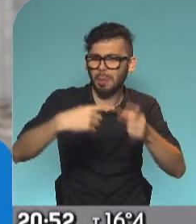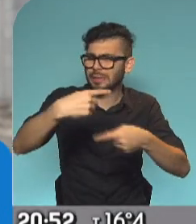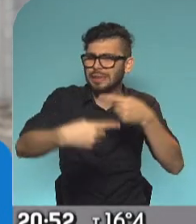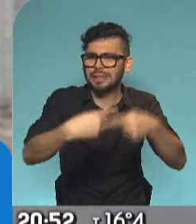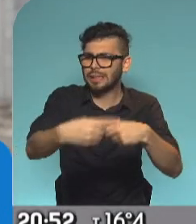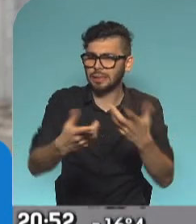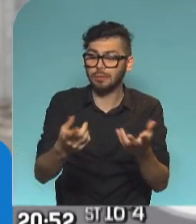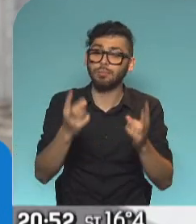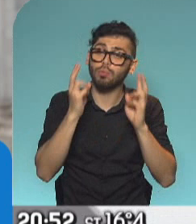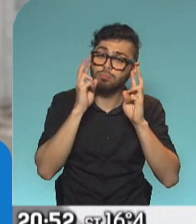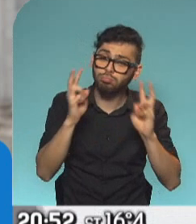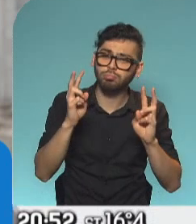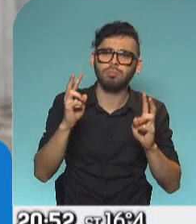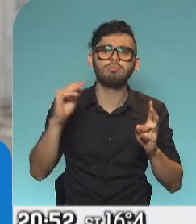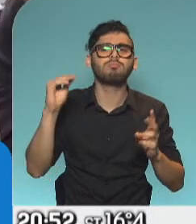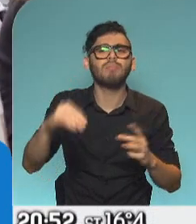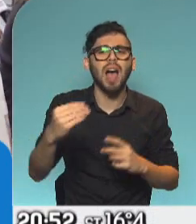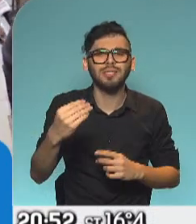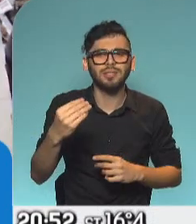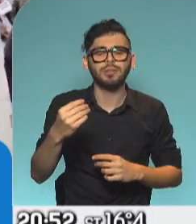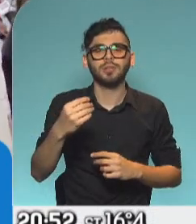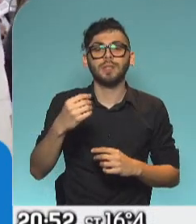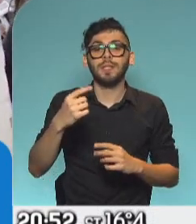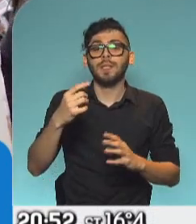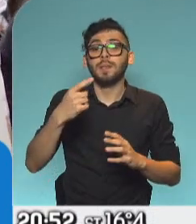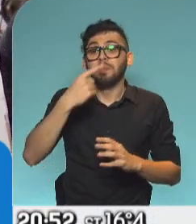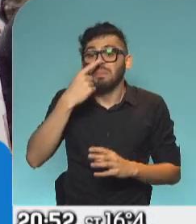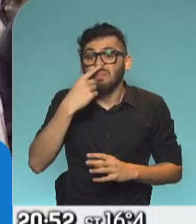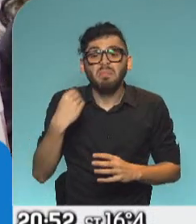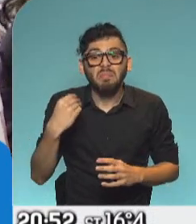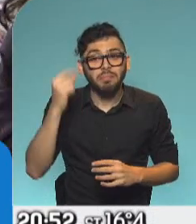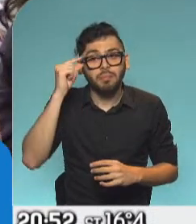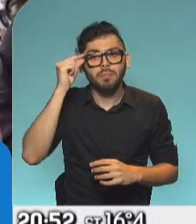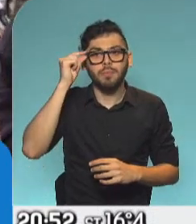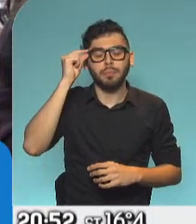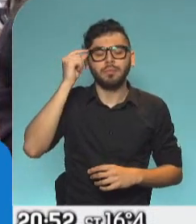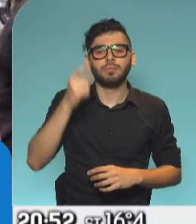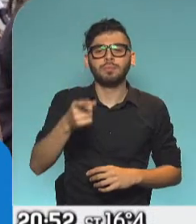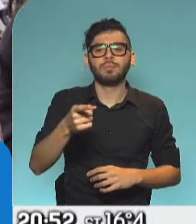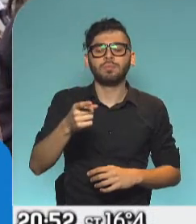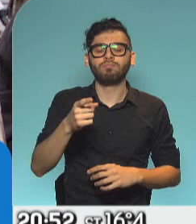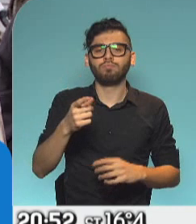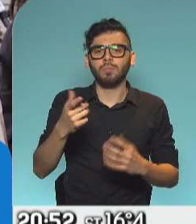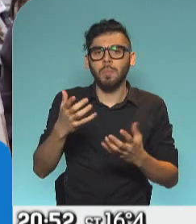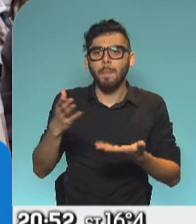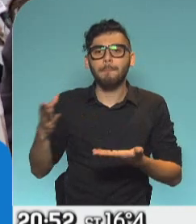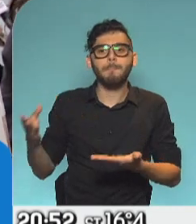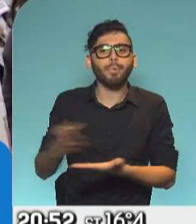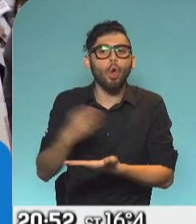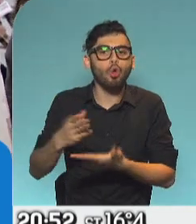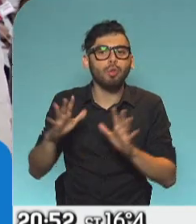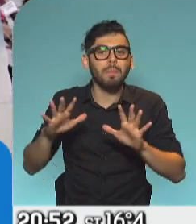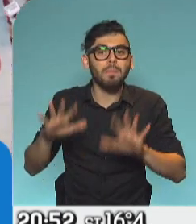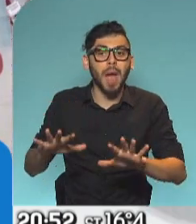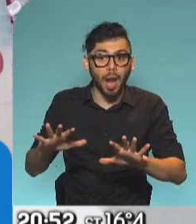están alertando, dicen, bueno, lo interesante es que se suspendió, tuvimos como un paréntesis en lo que es la producción, digo, vemos todos los